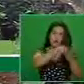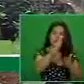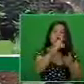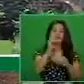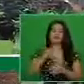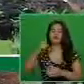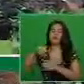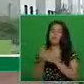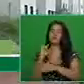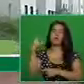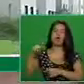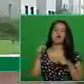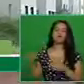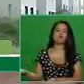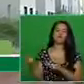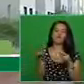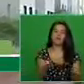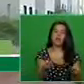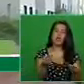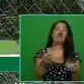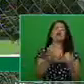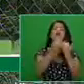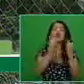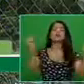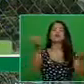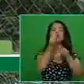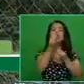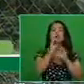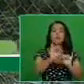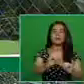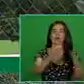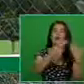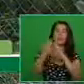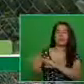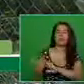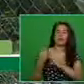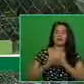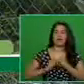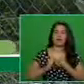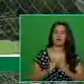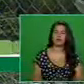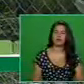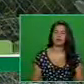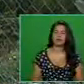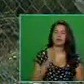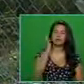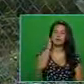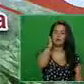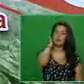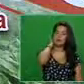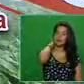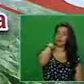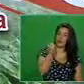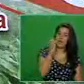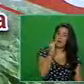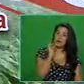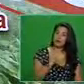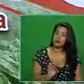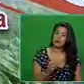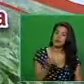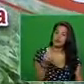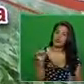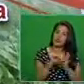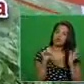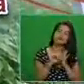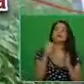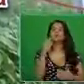a su vez garantizando la soberanía económica de las comunidades donde hacen vida. Una de las experiencias agrícolas es